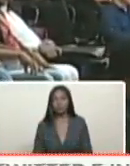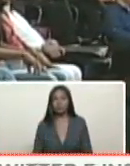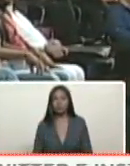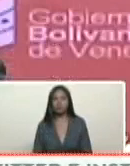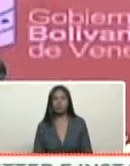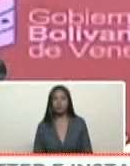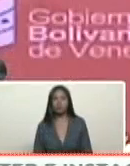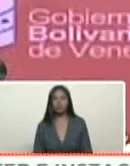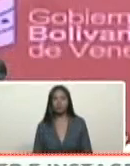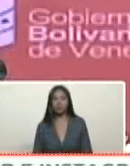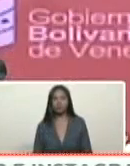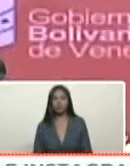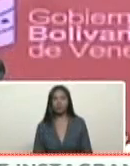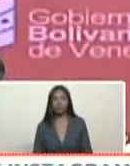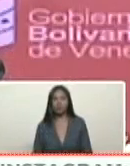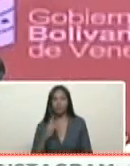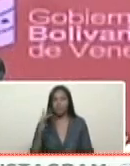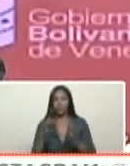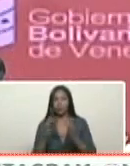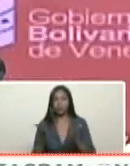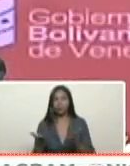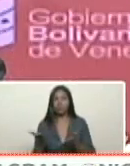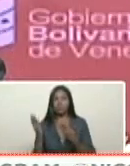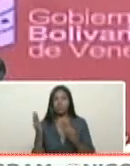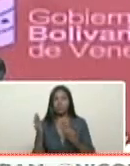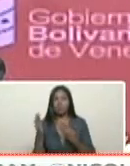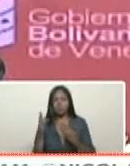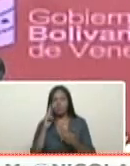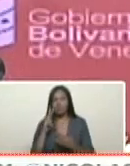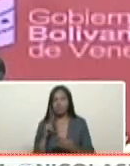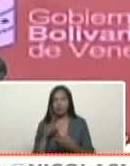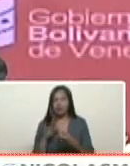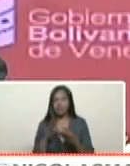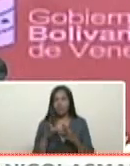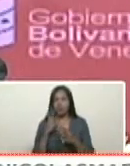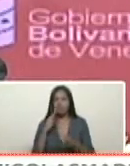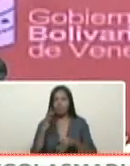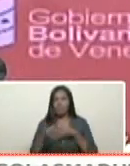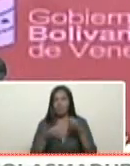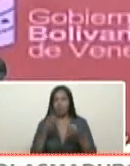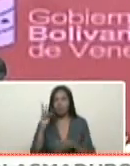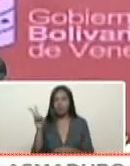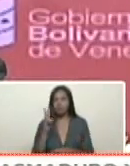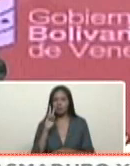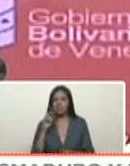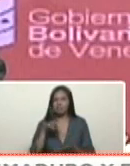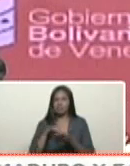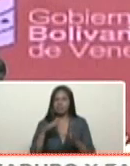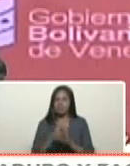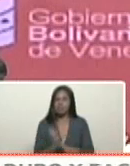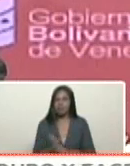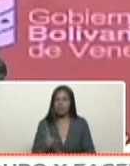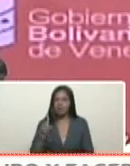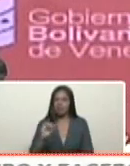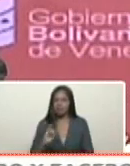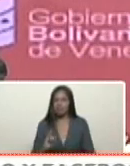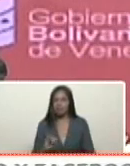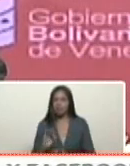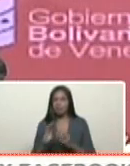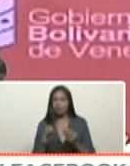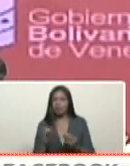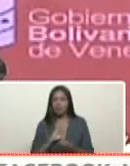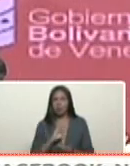La metodología. Vamos a darle el pase para que le expliquen a Venezuela de qué se trata la metodología de